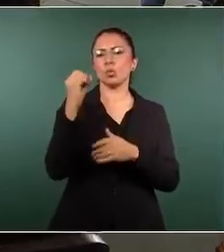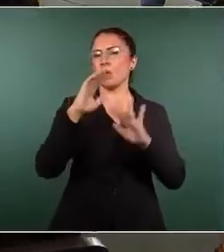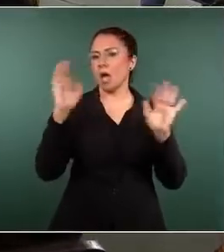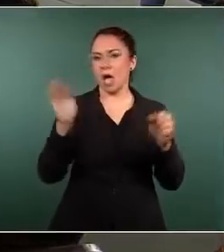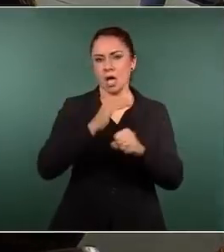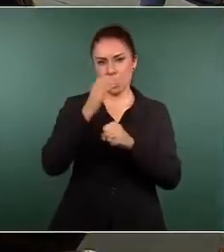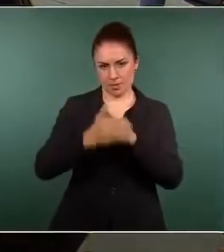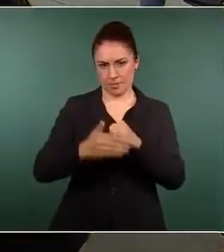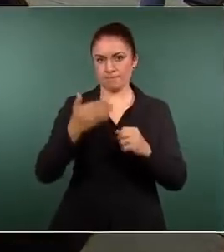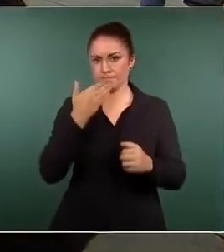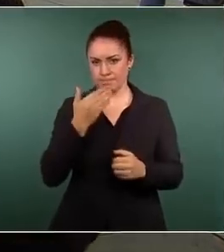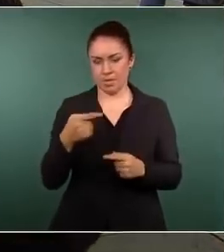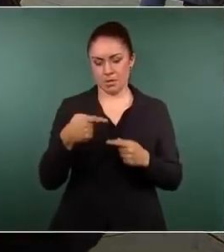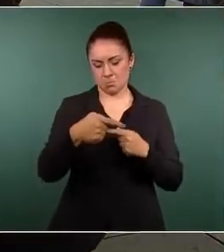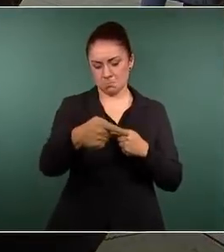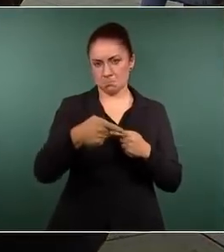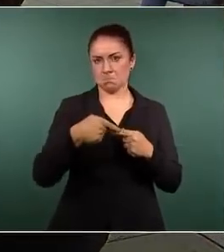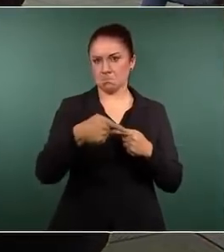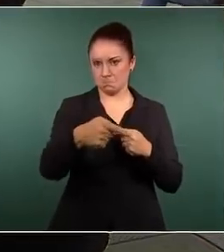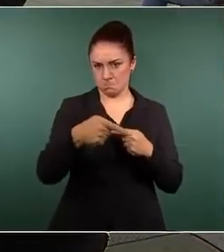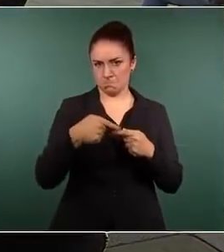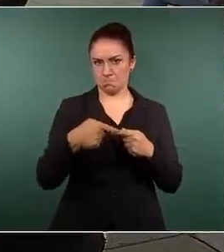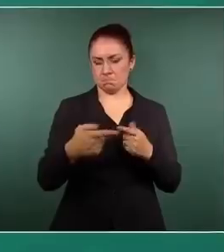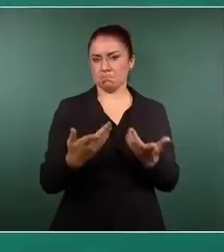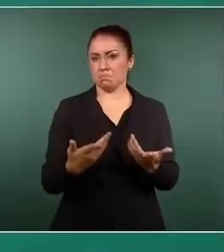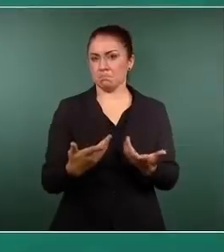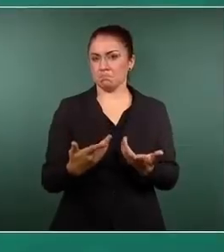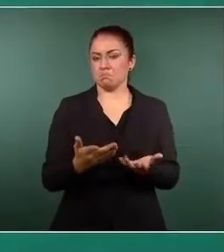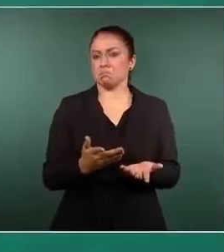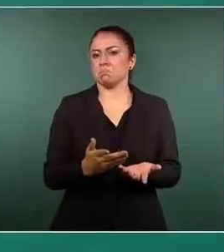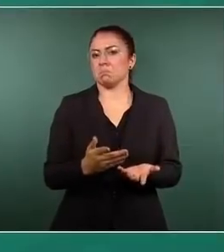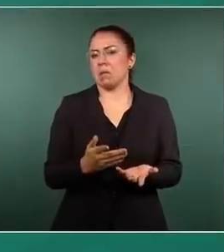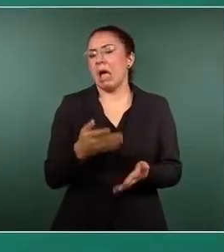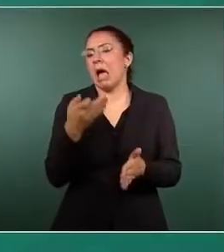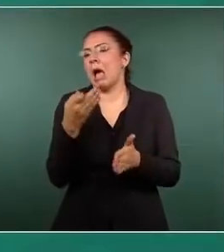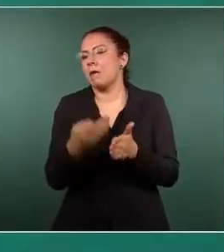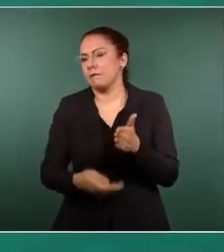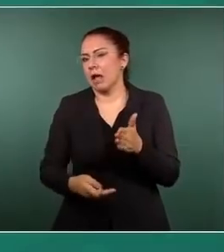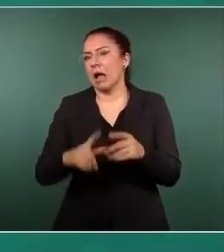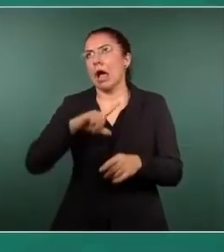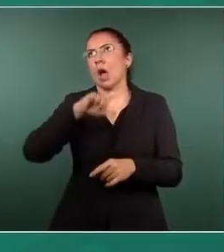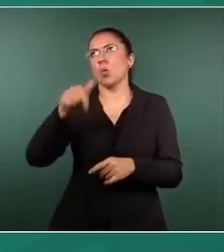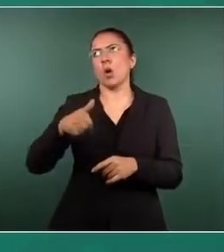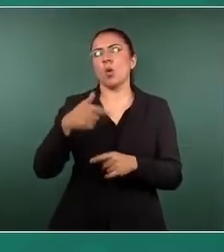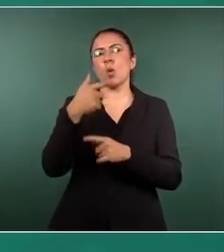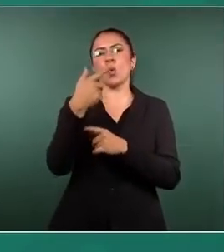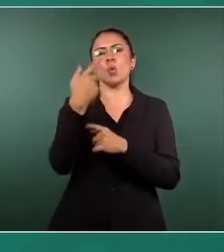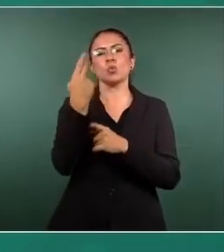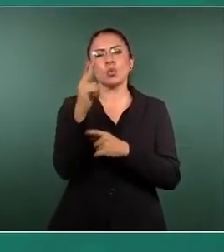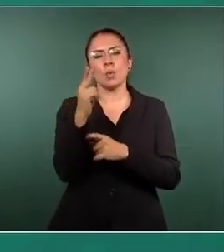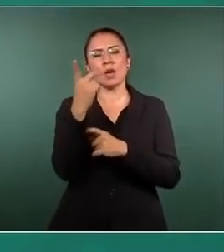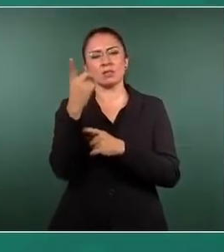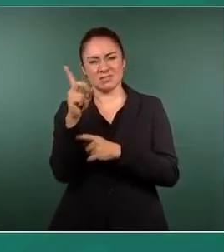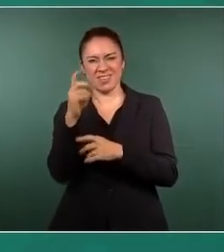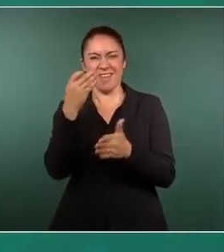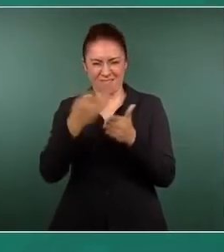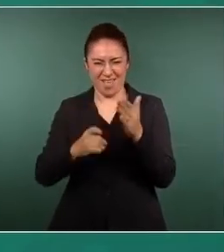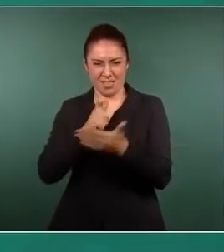hasta el mes de octubre solo quedaría pendiente el bimestre noviembre-diciembre